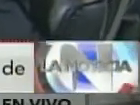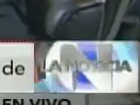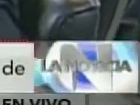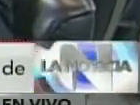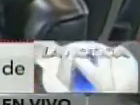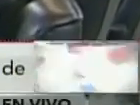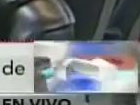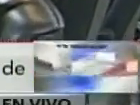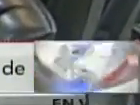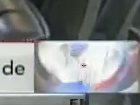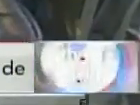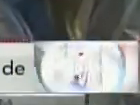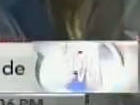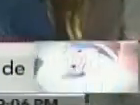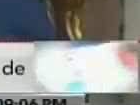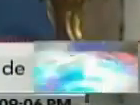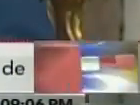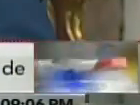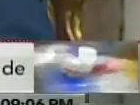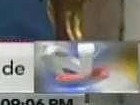miento.